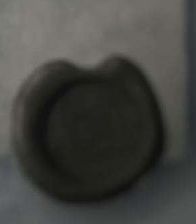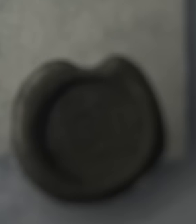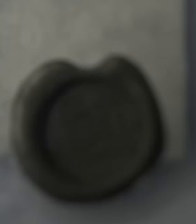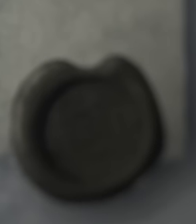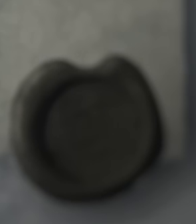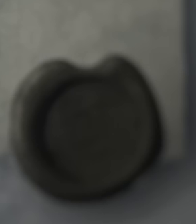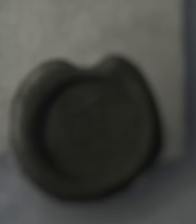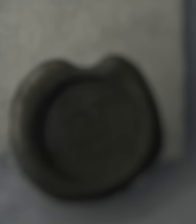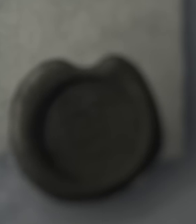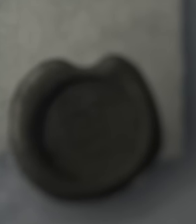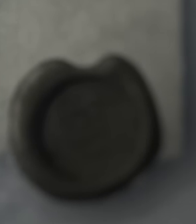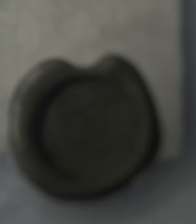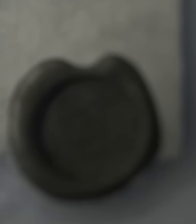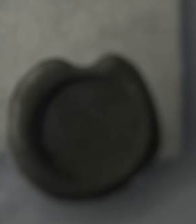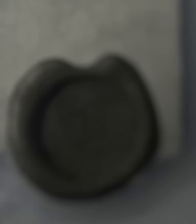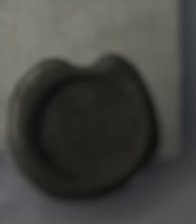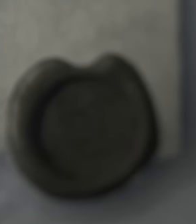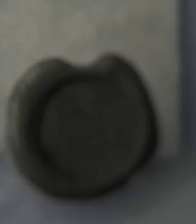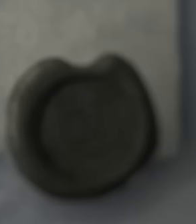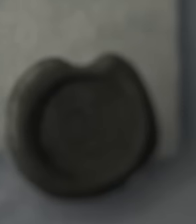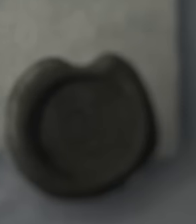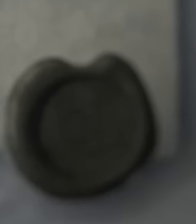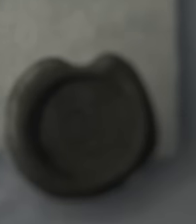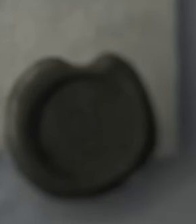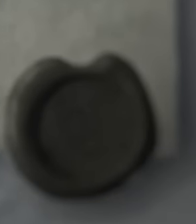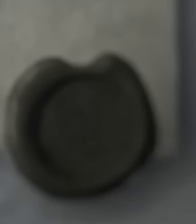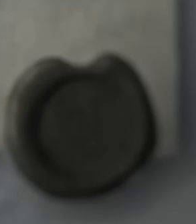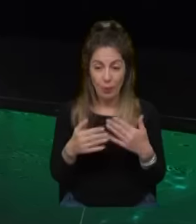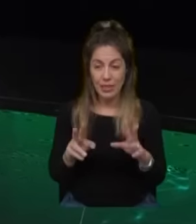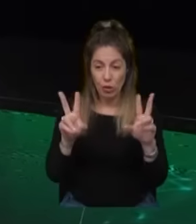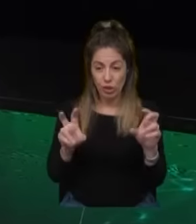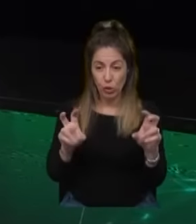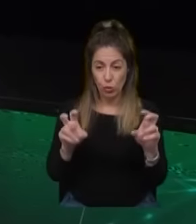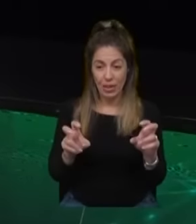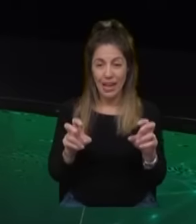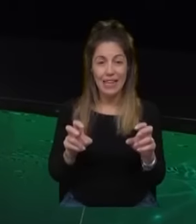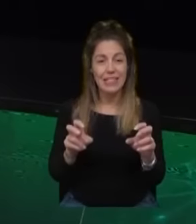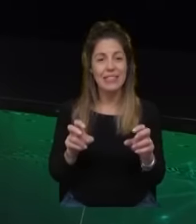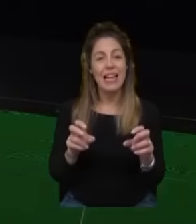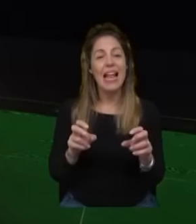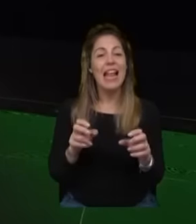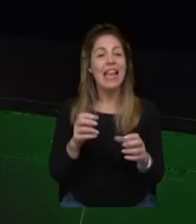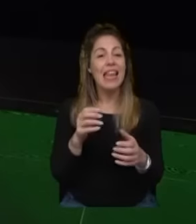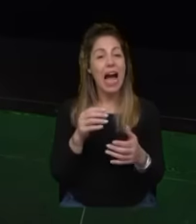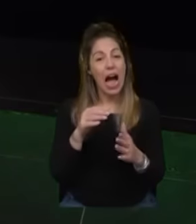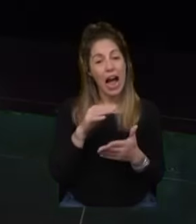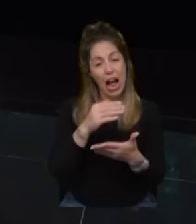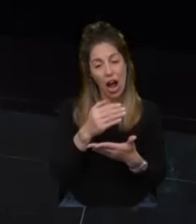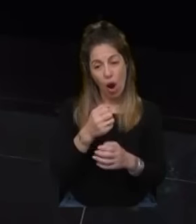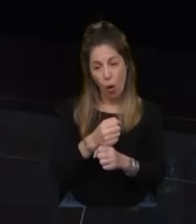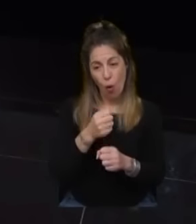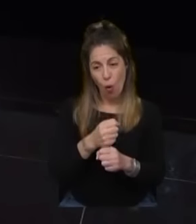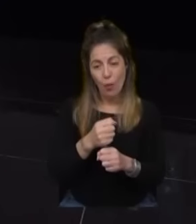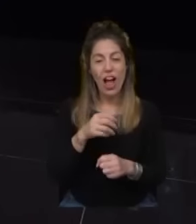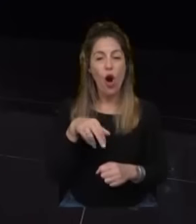La obra de Juan Carlos Onetti será depositada